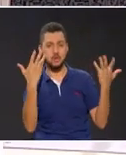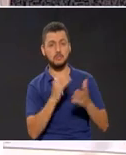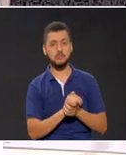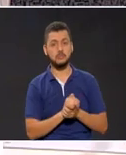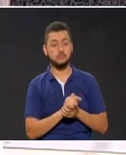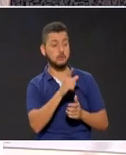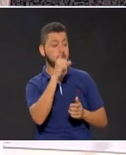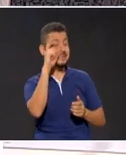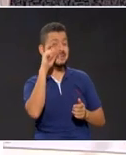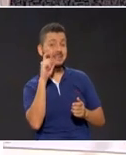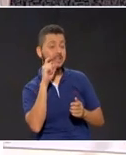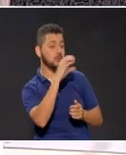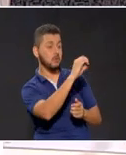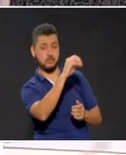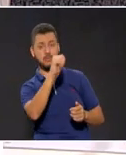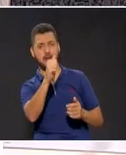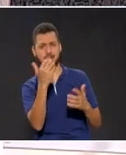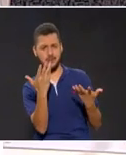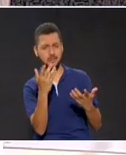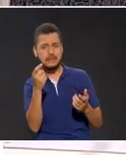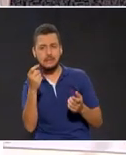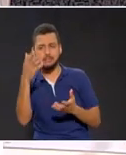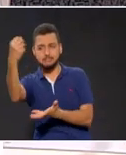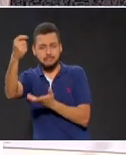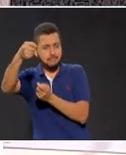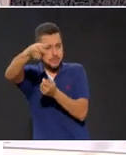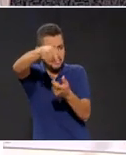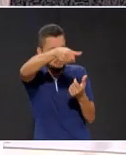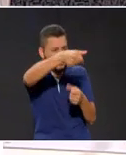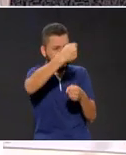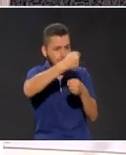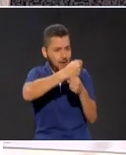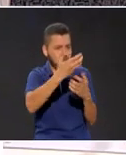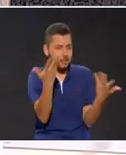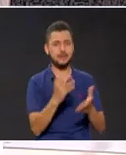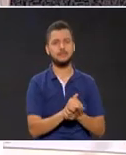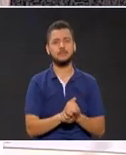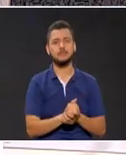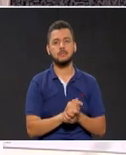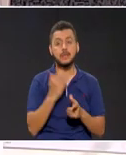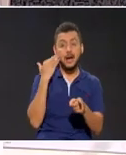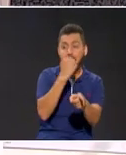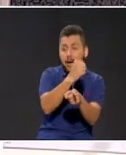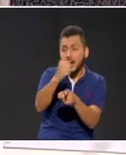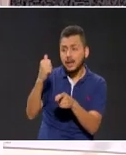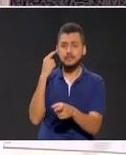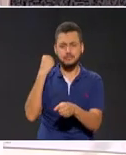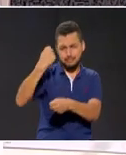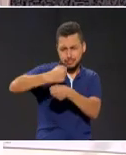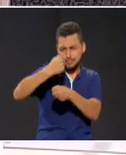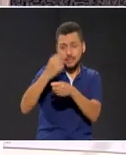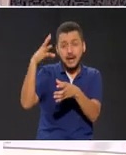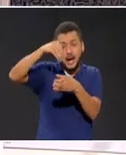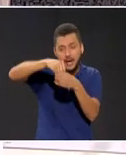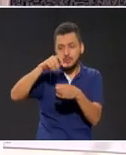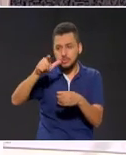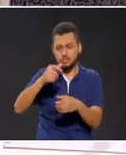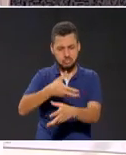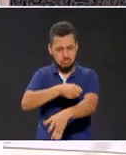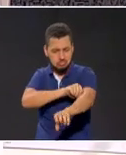sexo. También la alcaldía nuestra hemos comprometido a mitad del gabinete mujeres que lideren, empoderadas, tomando decisiones. Y por último, un buen